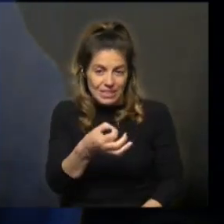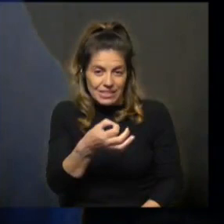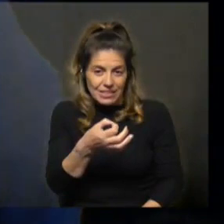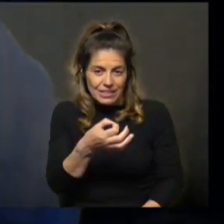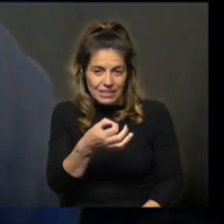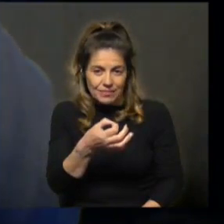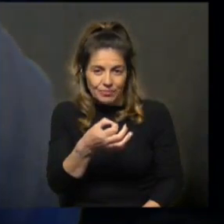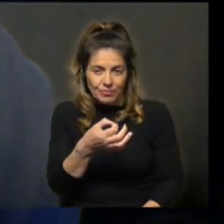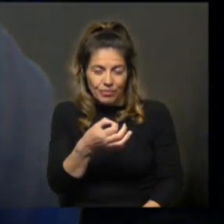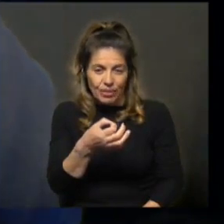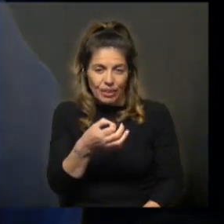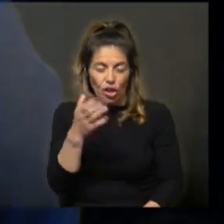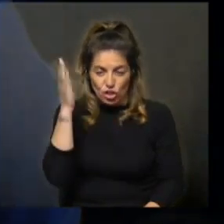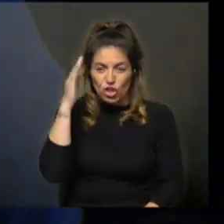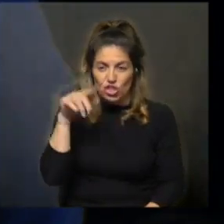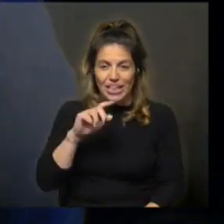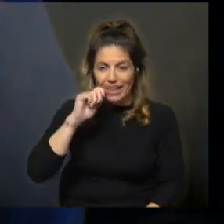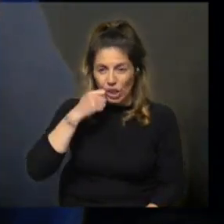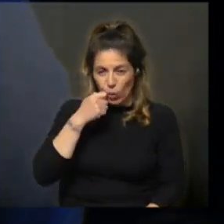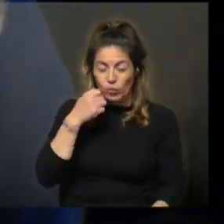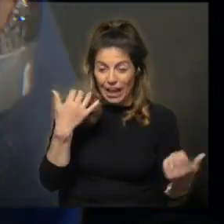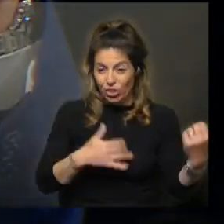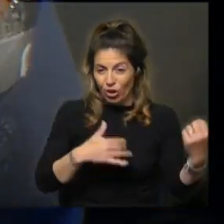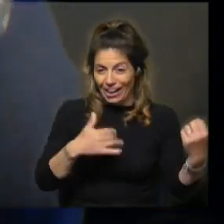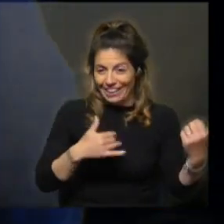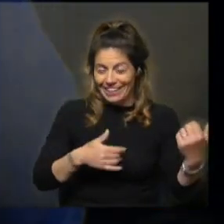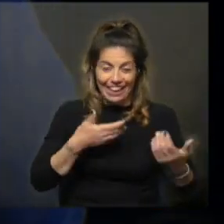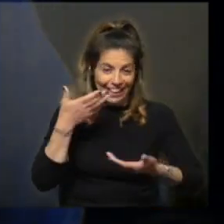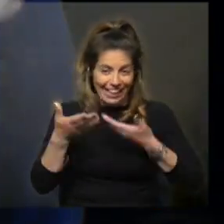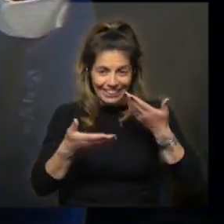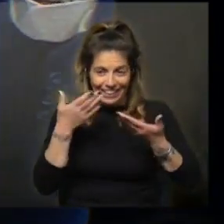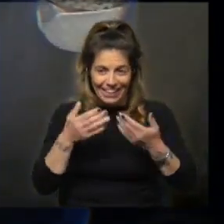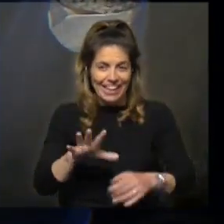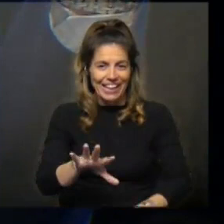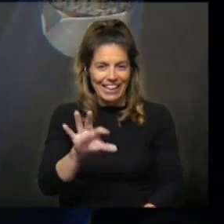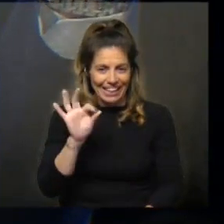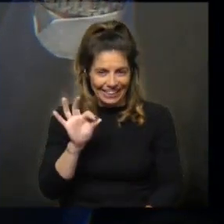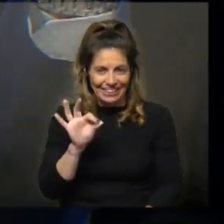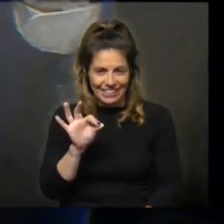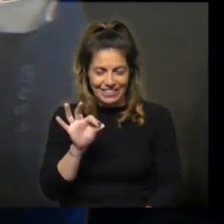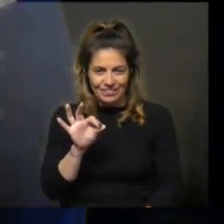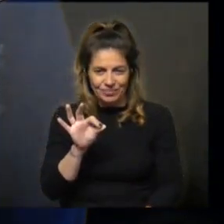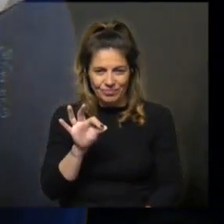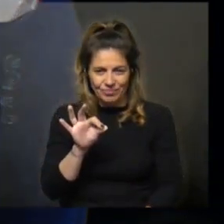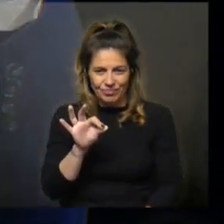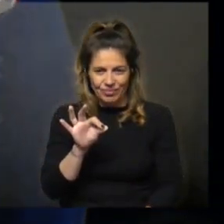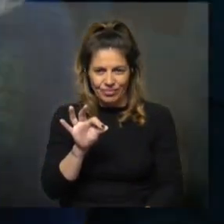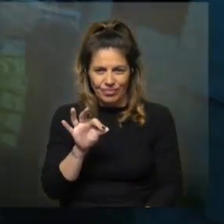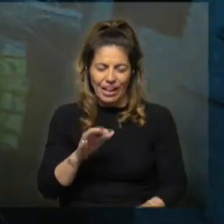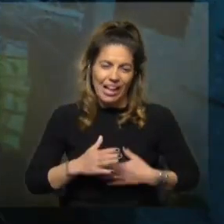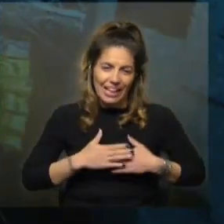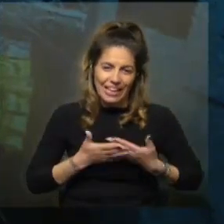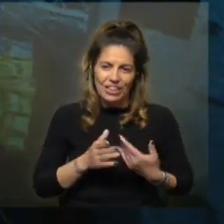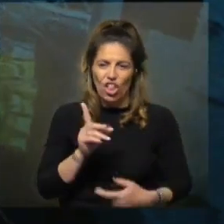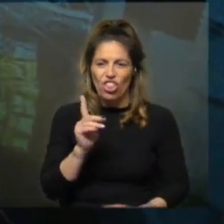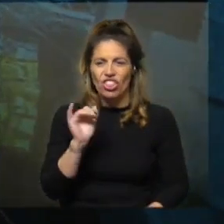que además sé que que te gusta tocar la guitarra y cantar elegiste nada menos que al querido Dino